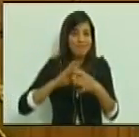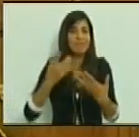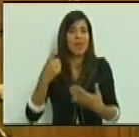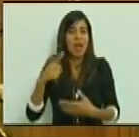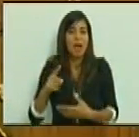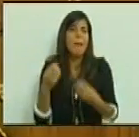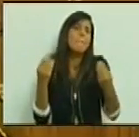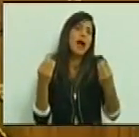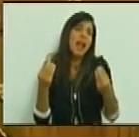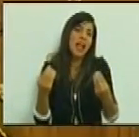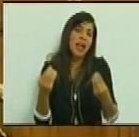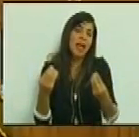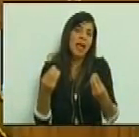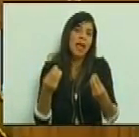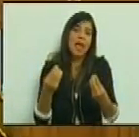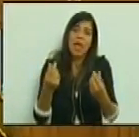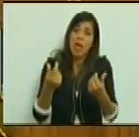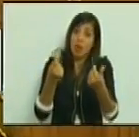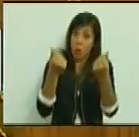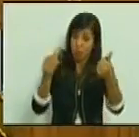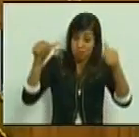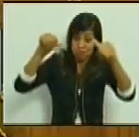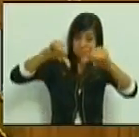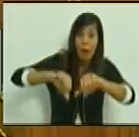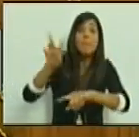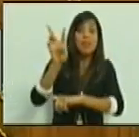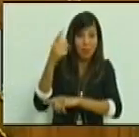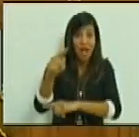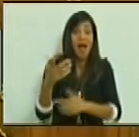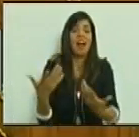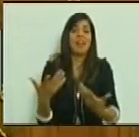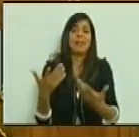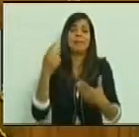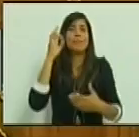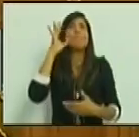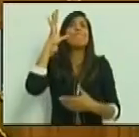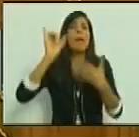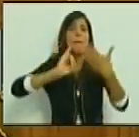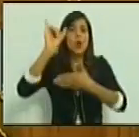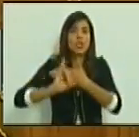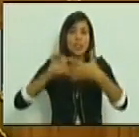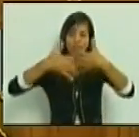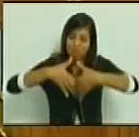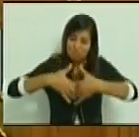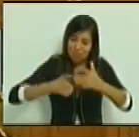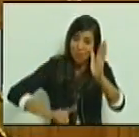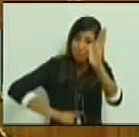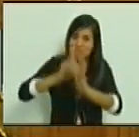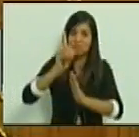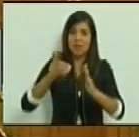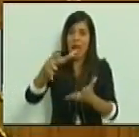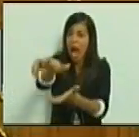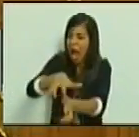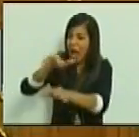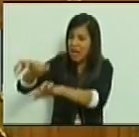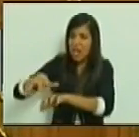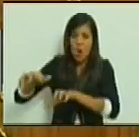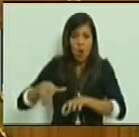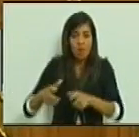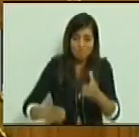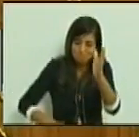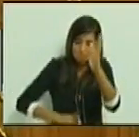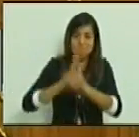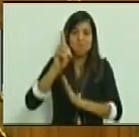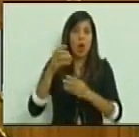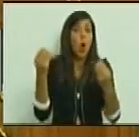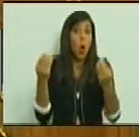a romper esa barrera de bloqueo financiero, productivo, que nos han impuesto. Y de allí, pues, la amplitud que